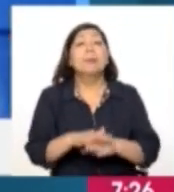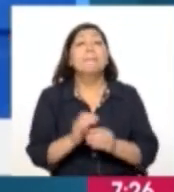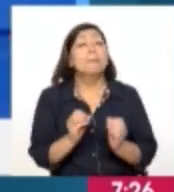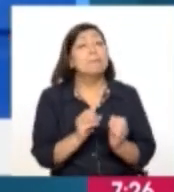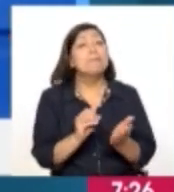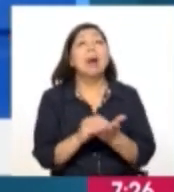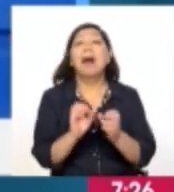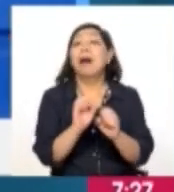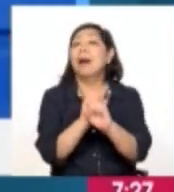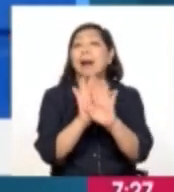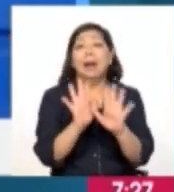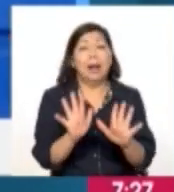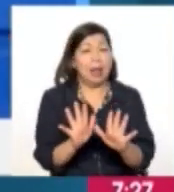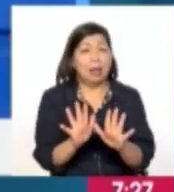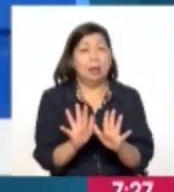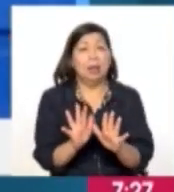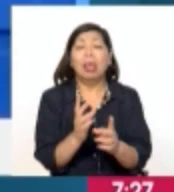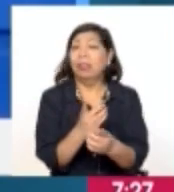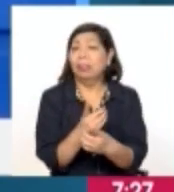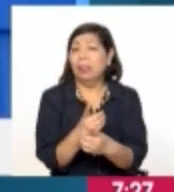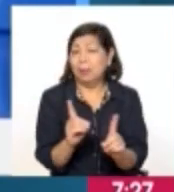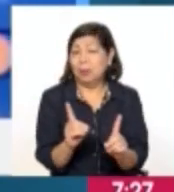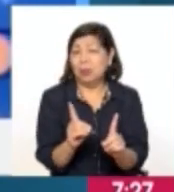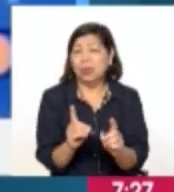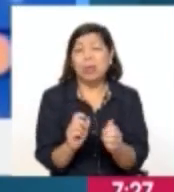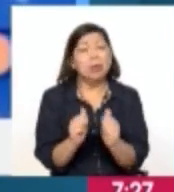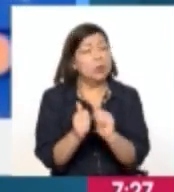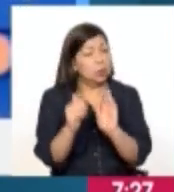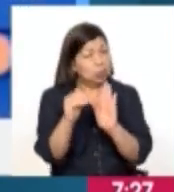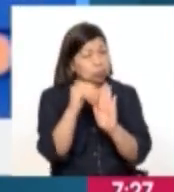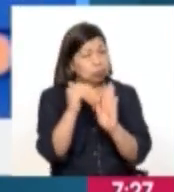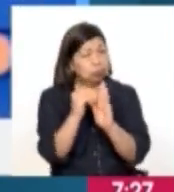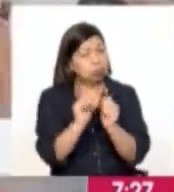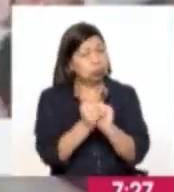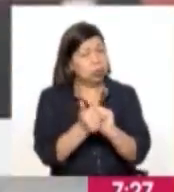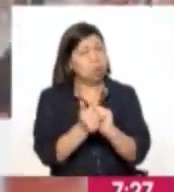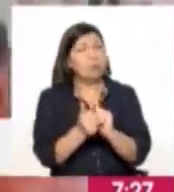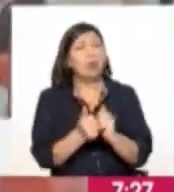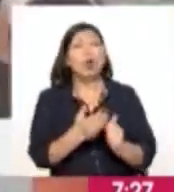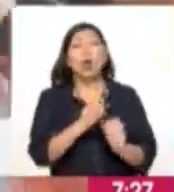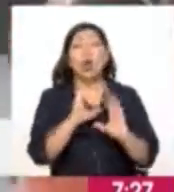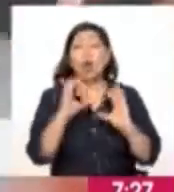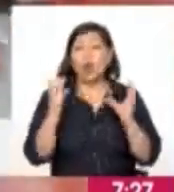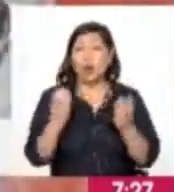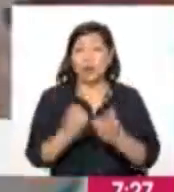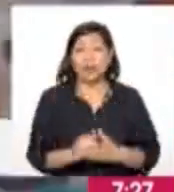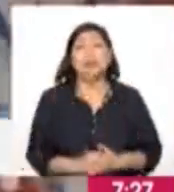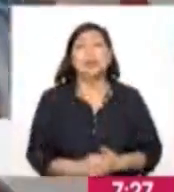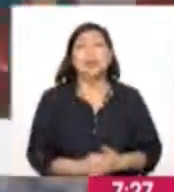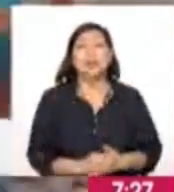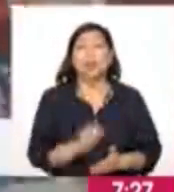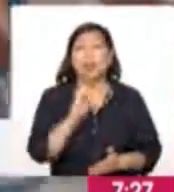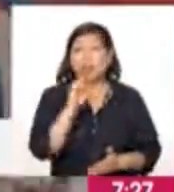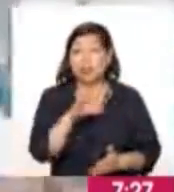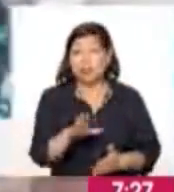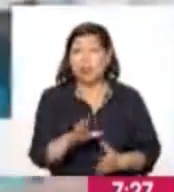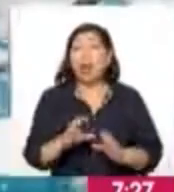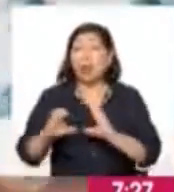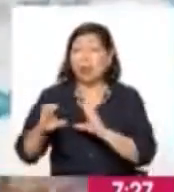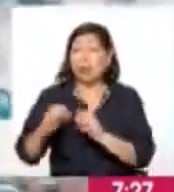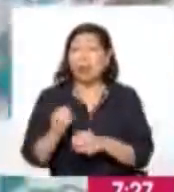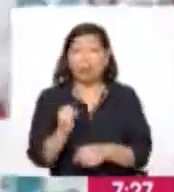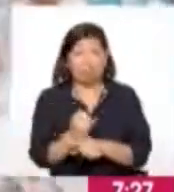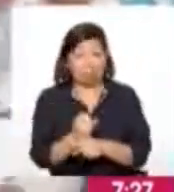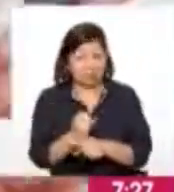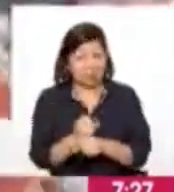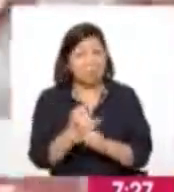manera transparente, democrática, con reformas mínimas que las definirá el Congreso. El premier adelantó que han dialogado con la